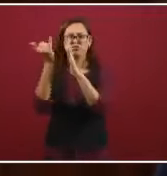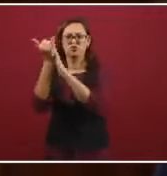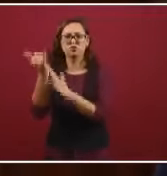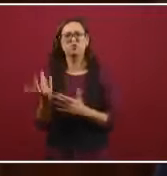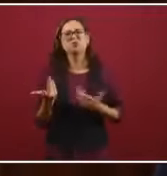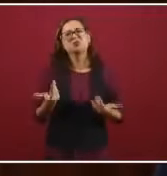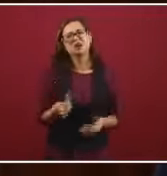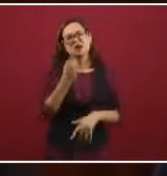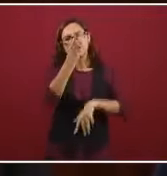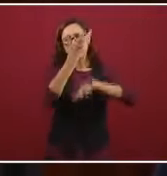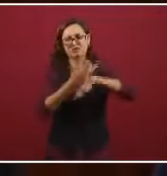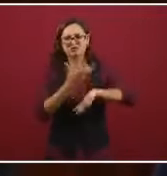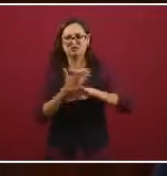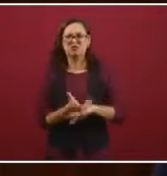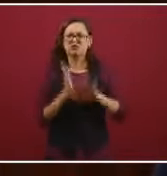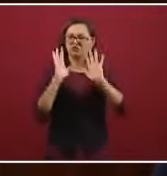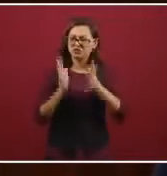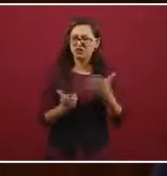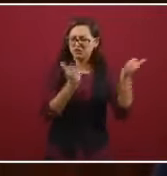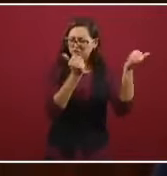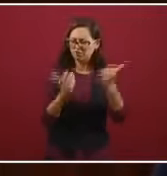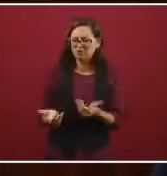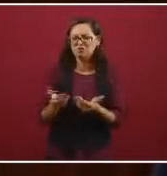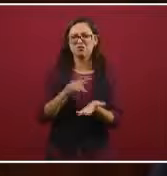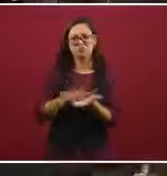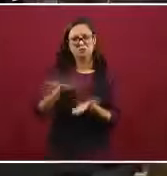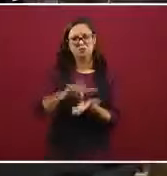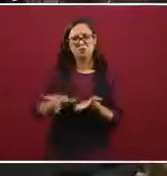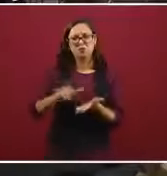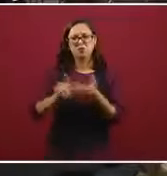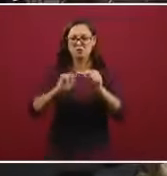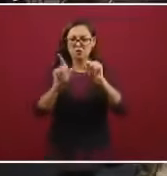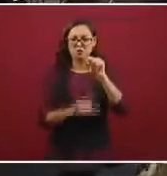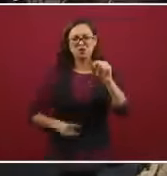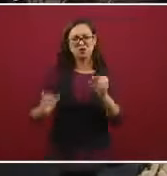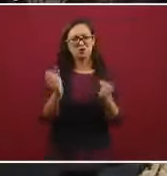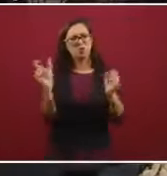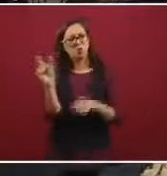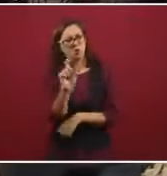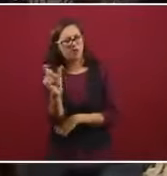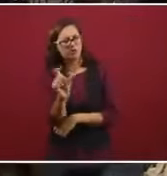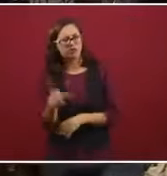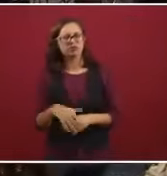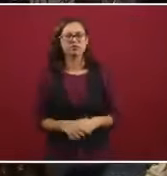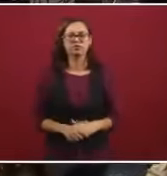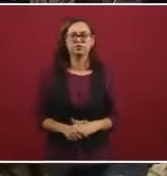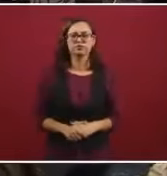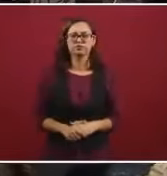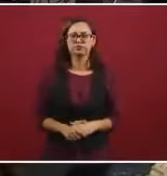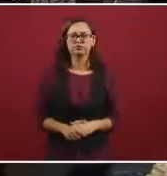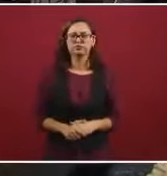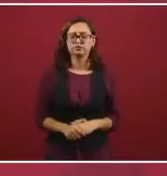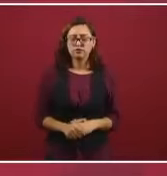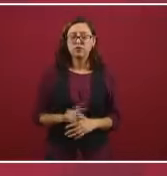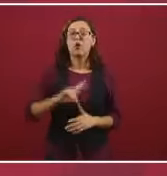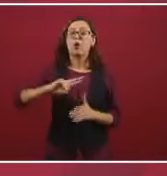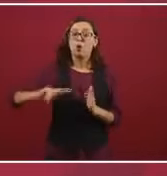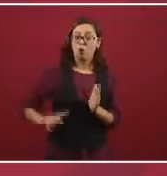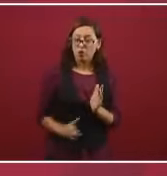Estados Unidos estuviera ya aumentando este flujo de recursos para nuestro país? Gracias. Les repetiría con mucho